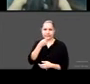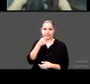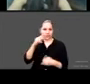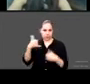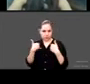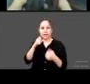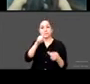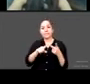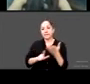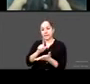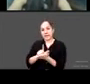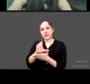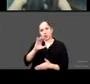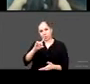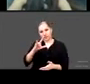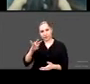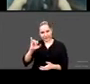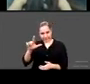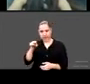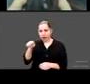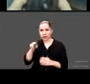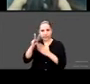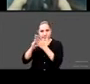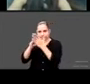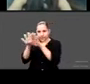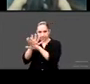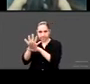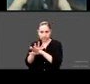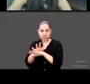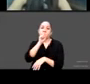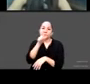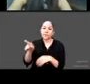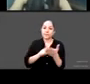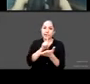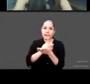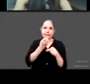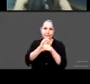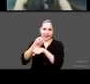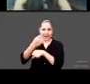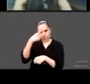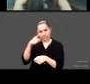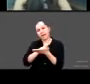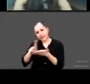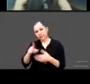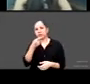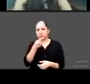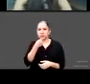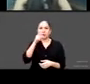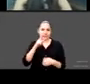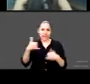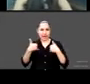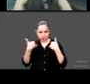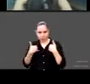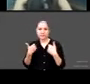cambio de la legislación a nivel estatal, tanto en la Ley Estatal de Derechos de Niños y Adolescentes como en los códigos estatales, civiles o